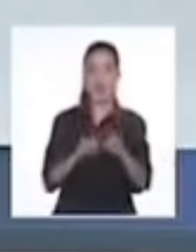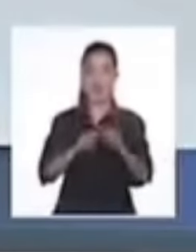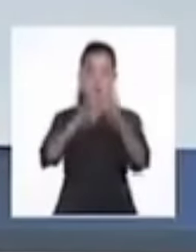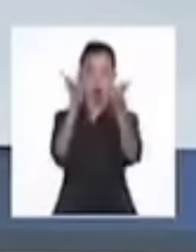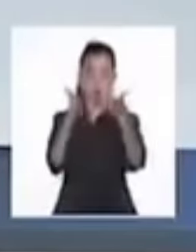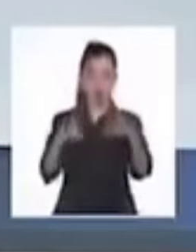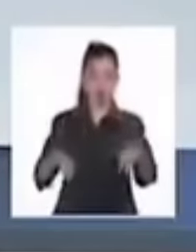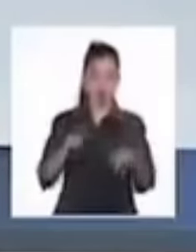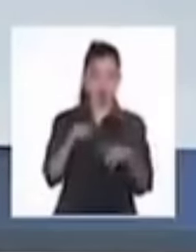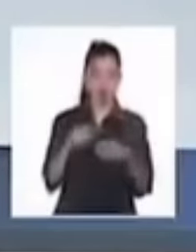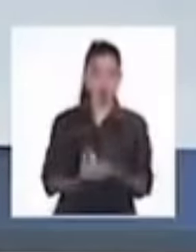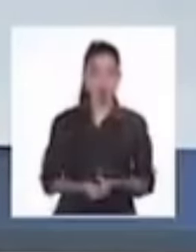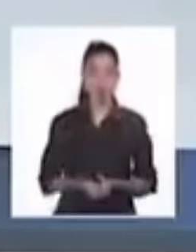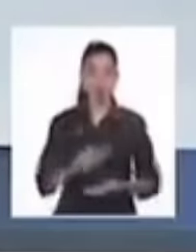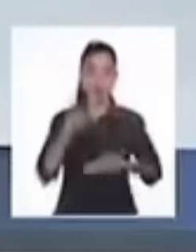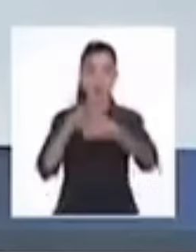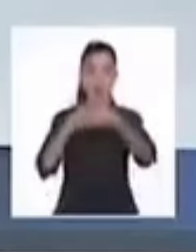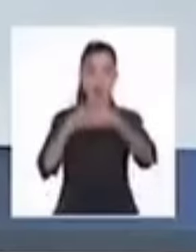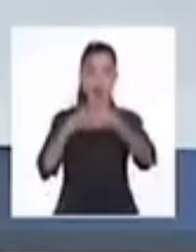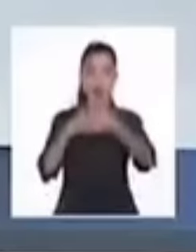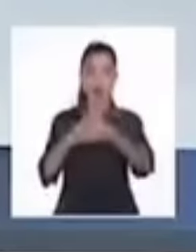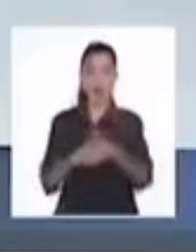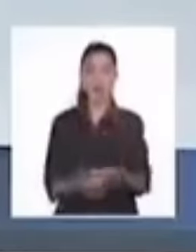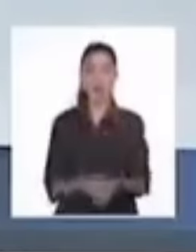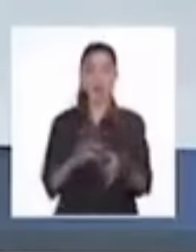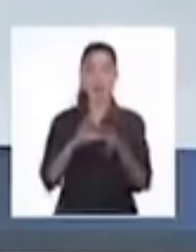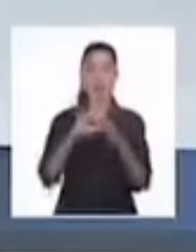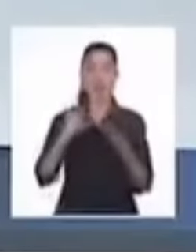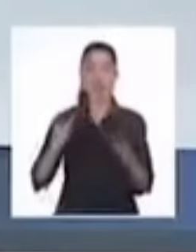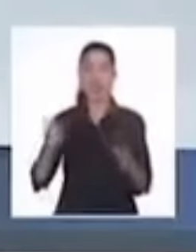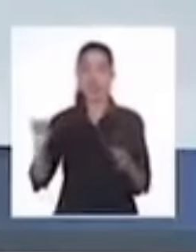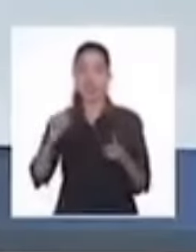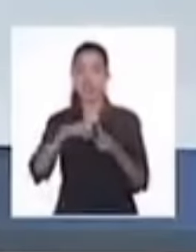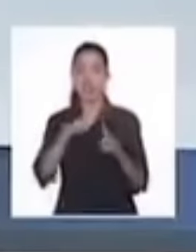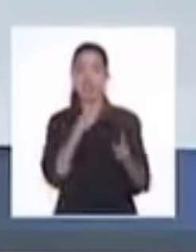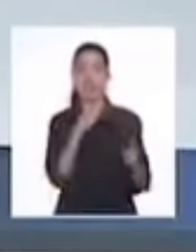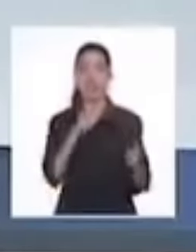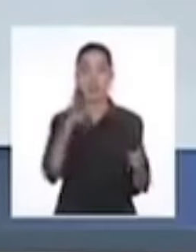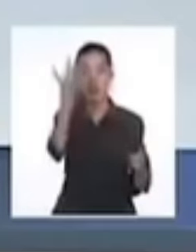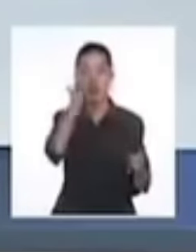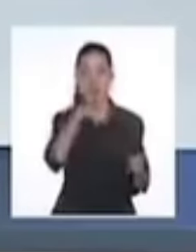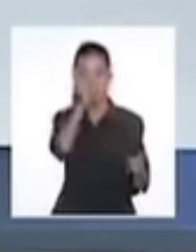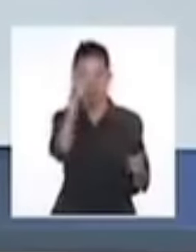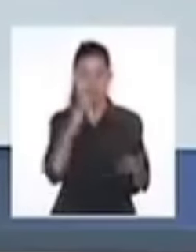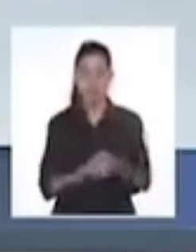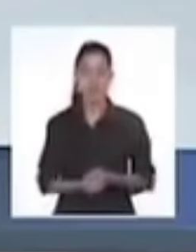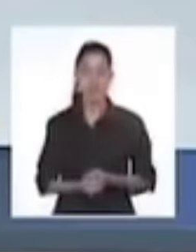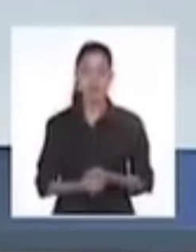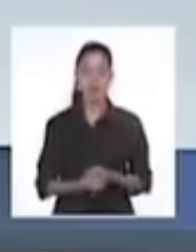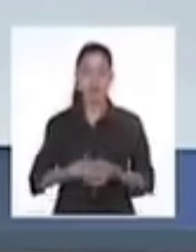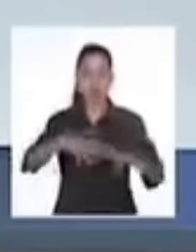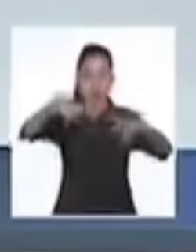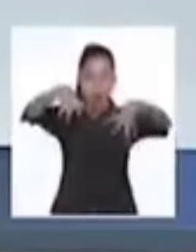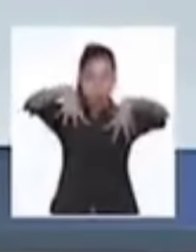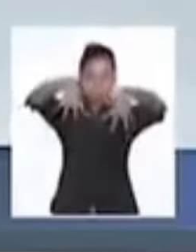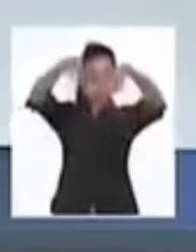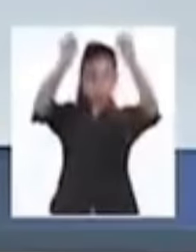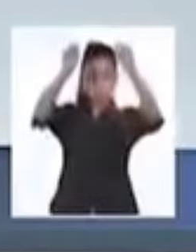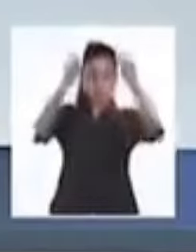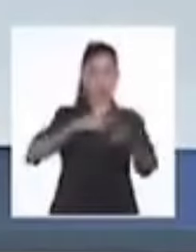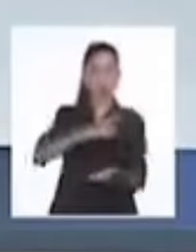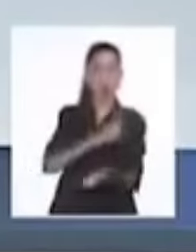la central termoeléctrica Antonio Guiteras a las 11 de esta mañana se produjo la desconexión total del sistema